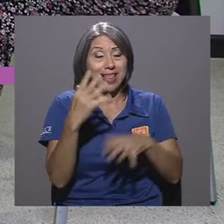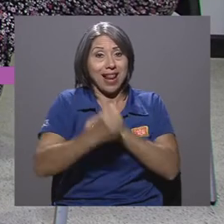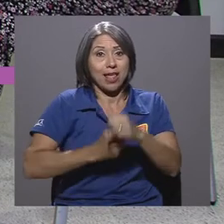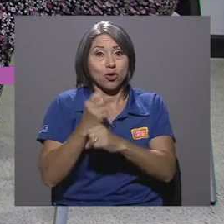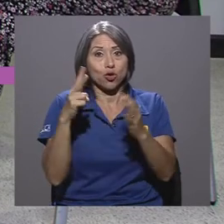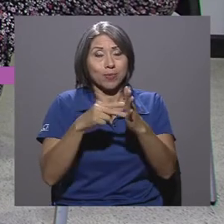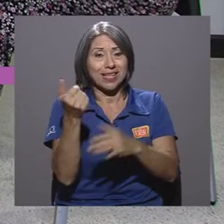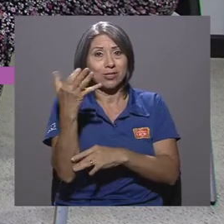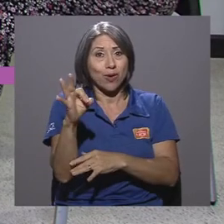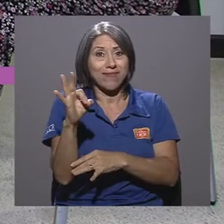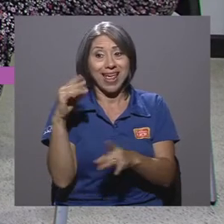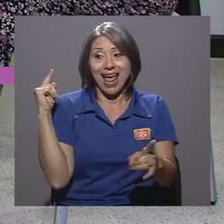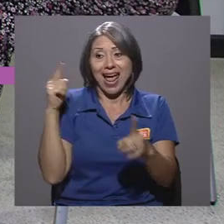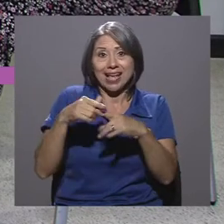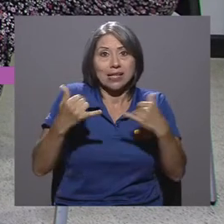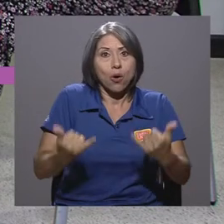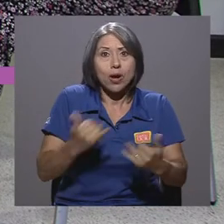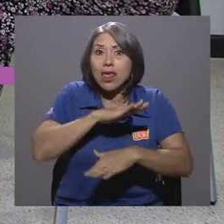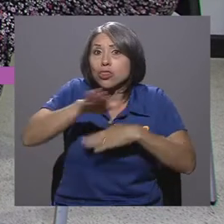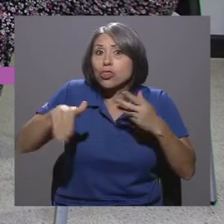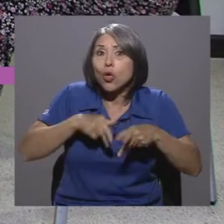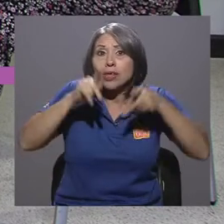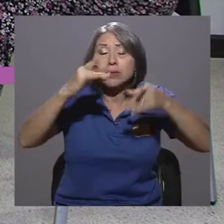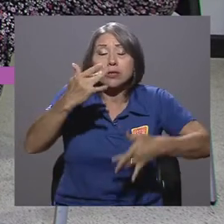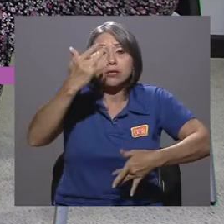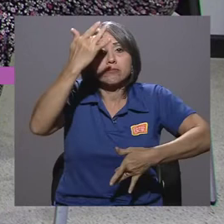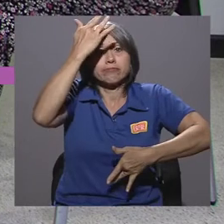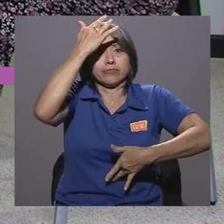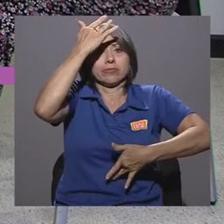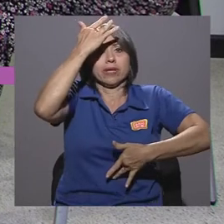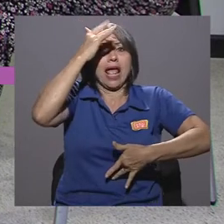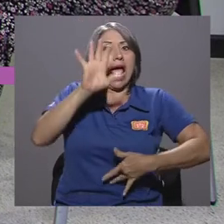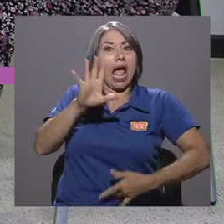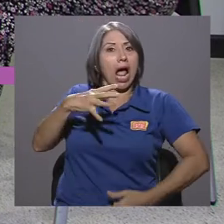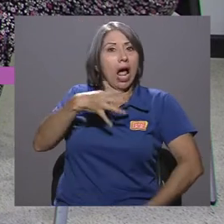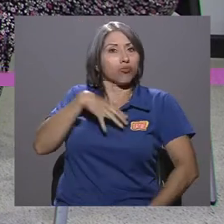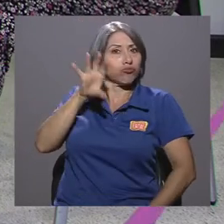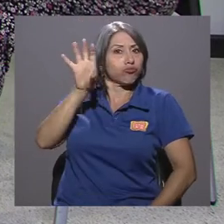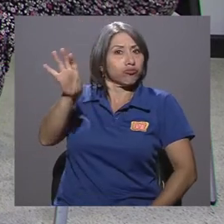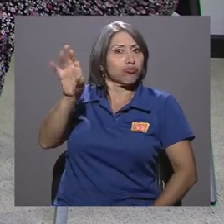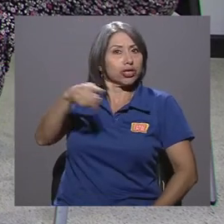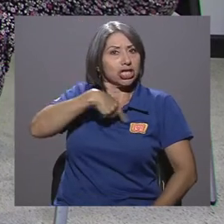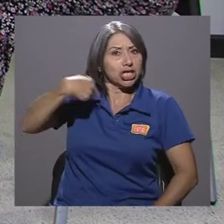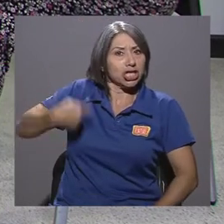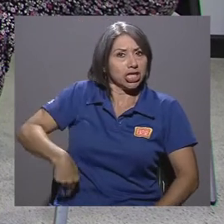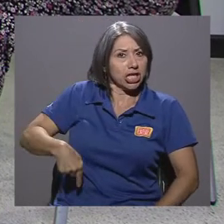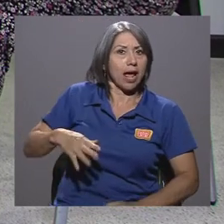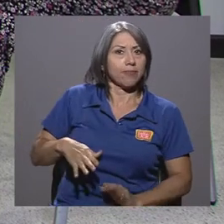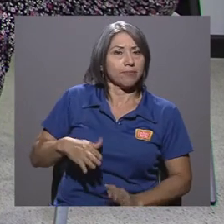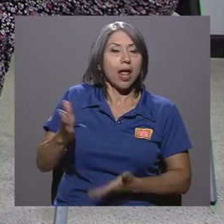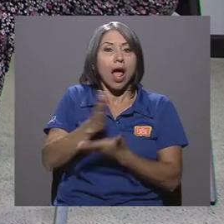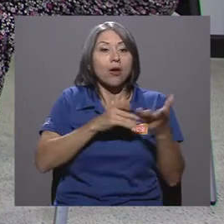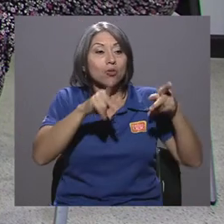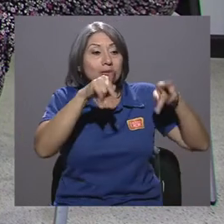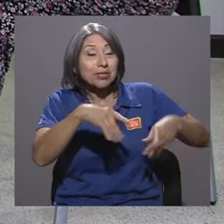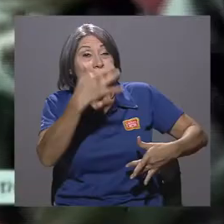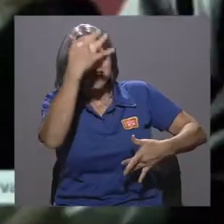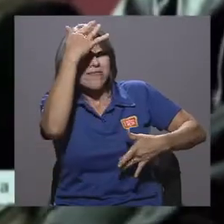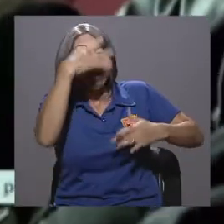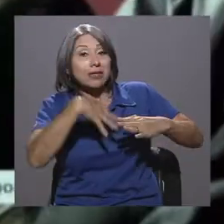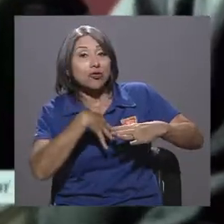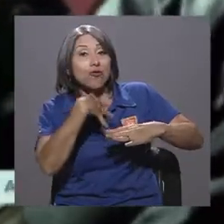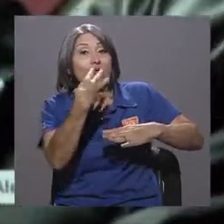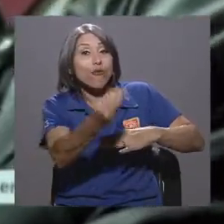los casos que se han dado han sido a nivel autóctono en China, y los que se han dado fuera de China han sido casos